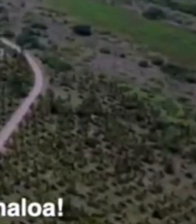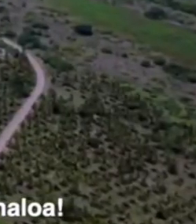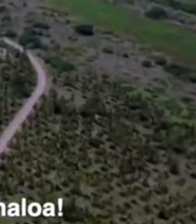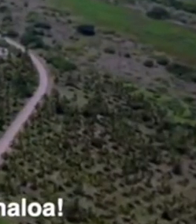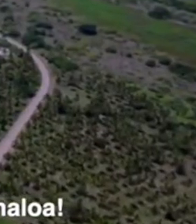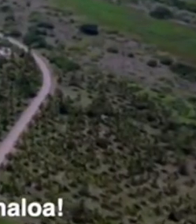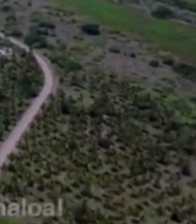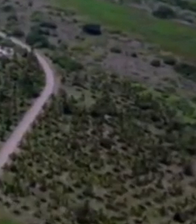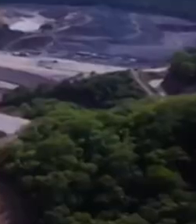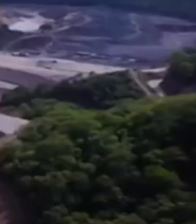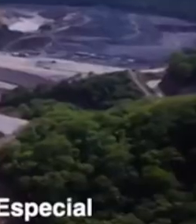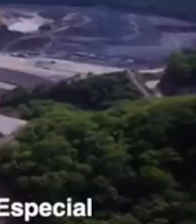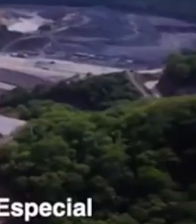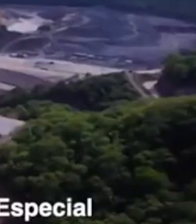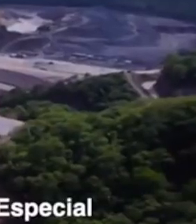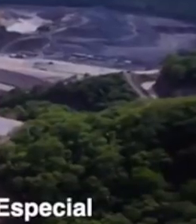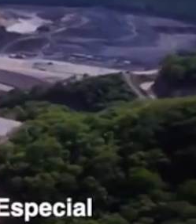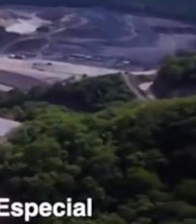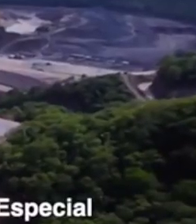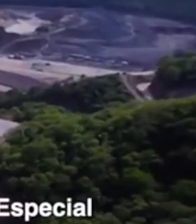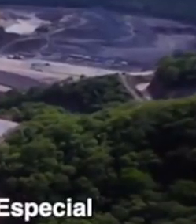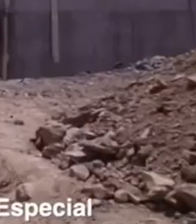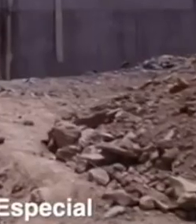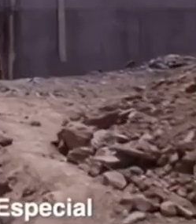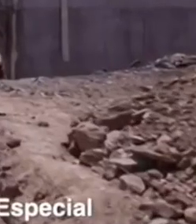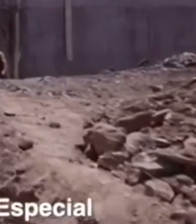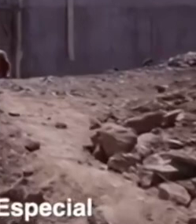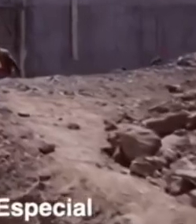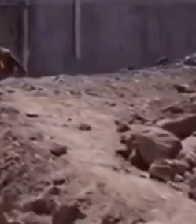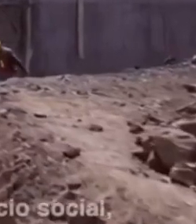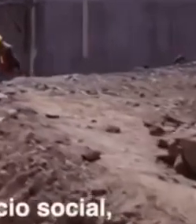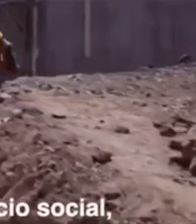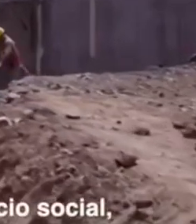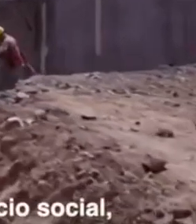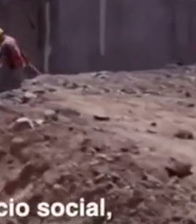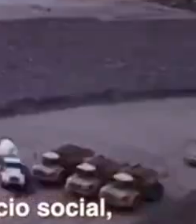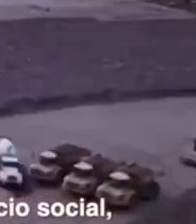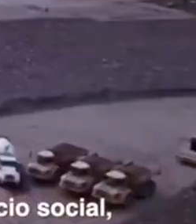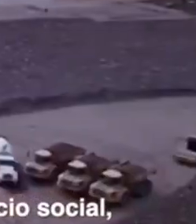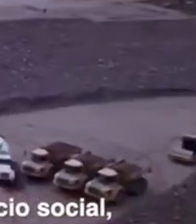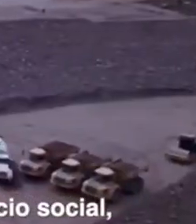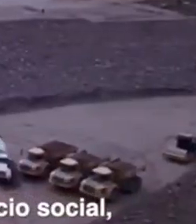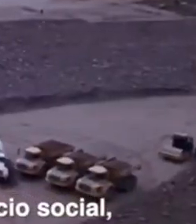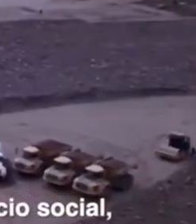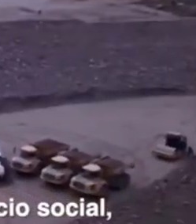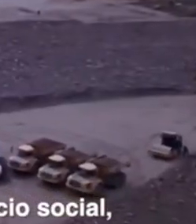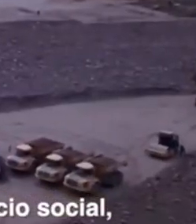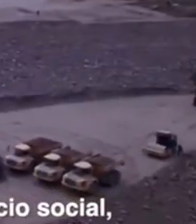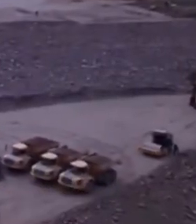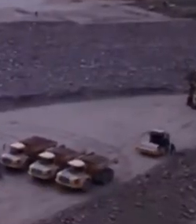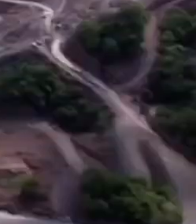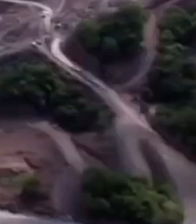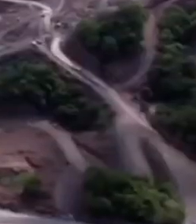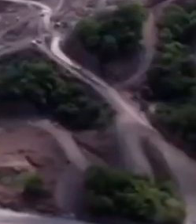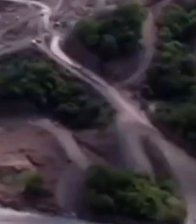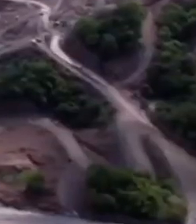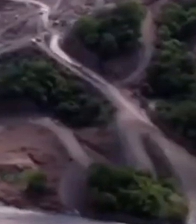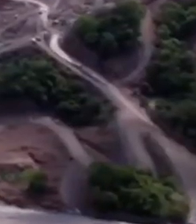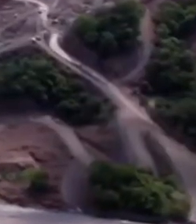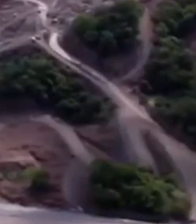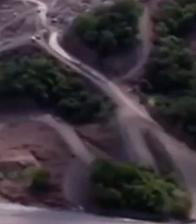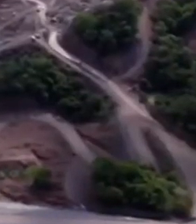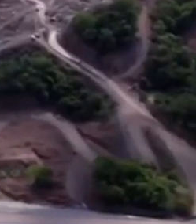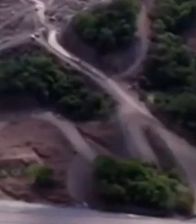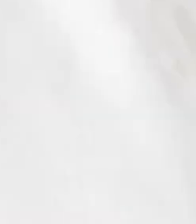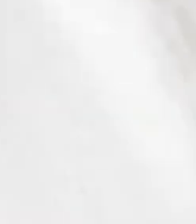Playa Espíritu Sinaloa. Con la compra de tus cachitos del gran sorteo especial, aportas para la construcción de obras con beneficio social como la Presa Santa